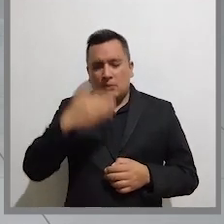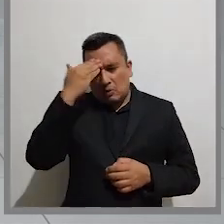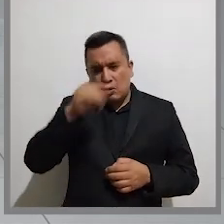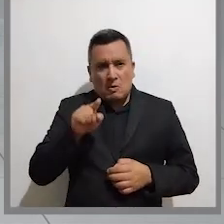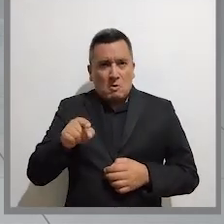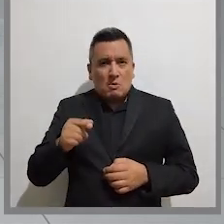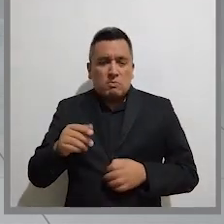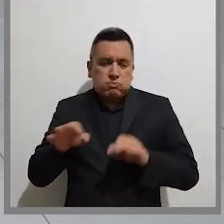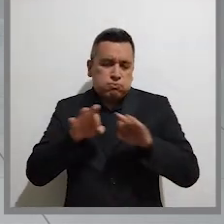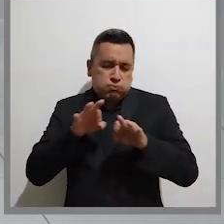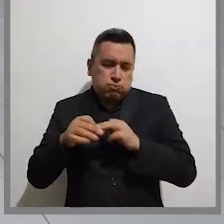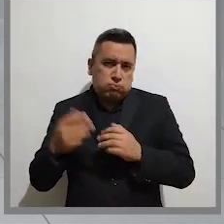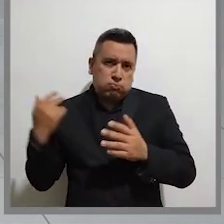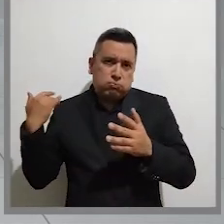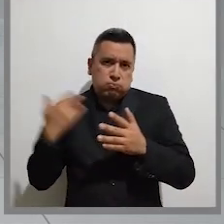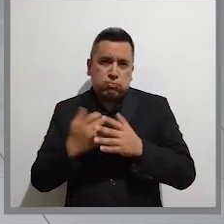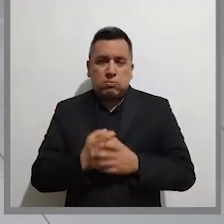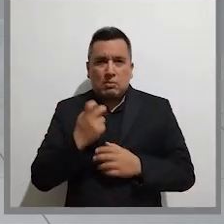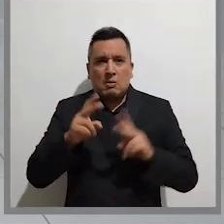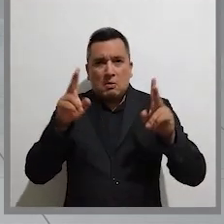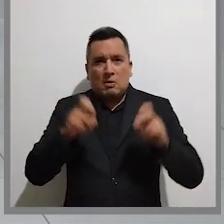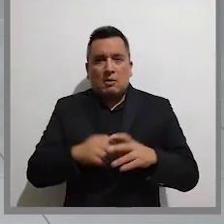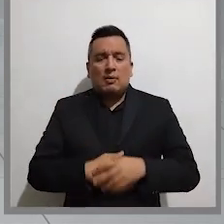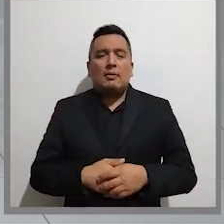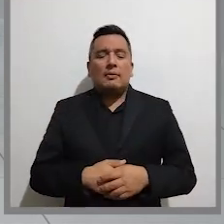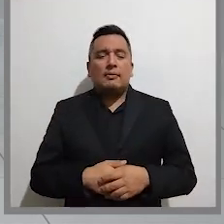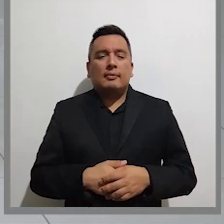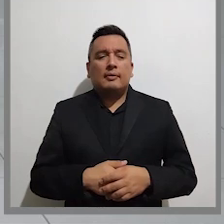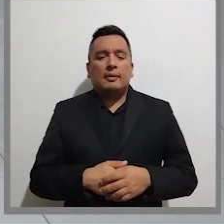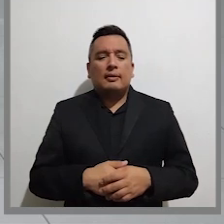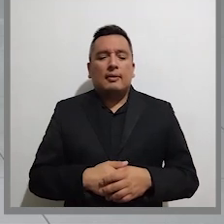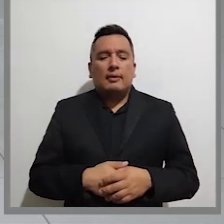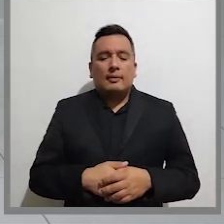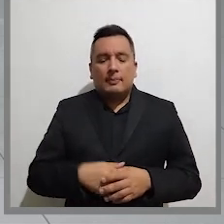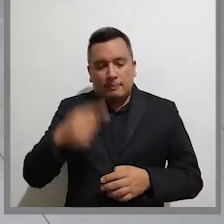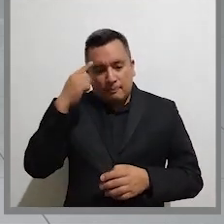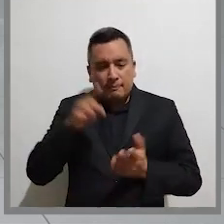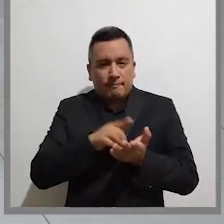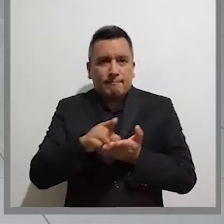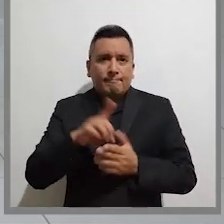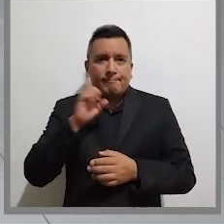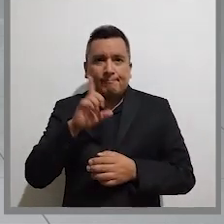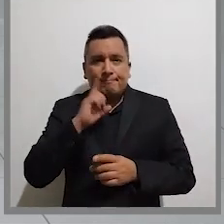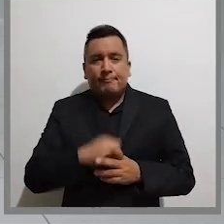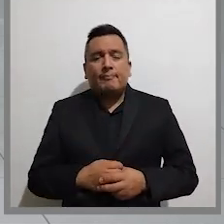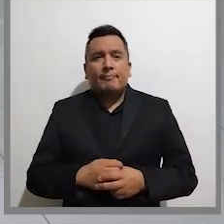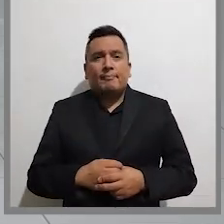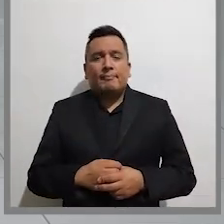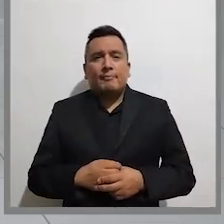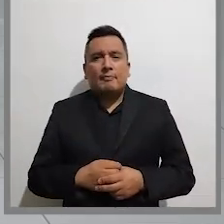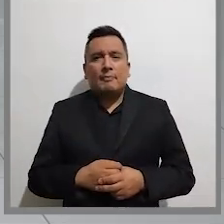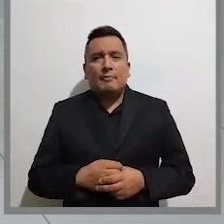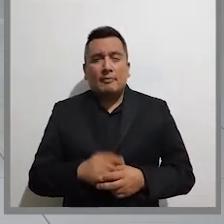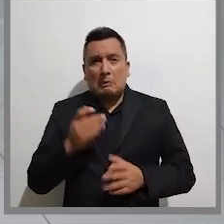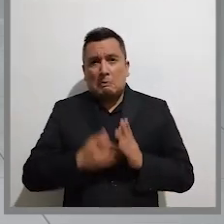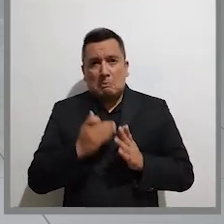trabajado, que ya tienes tiempo trabajando en esta materia, en los derechos de las mujeres, entre otros sectores.